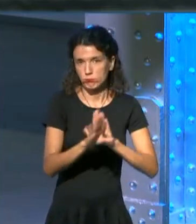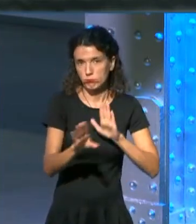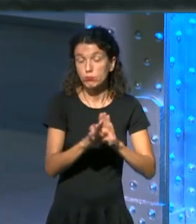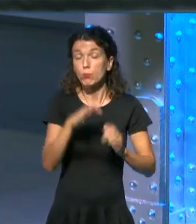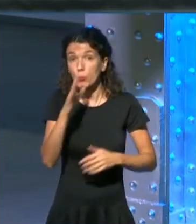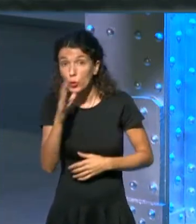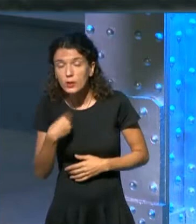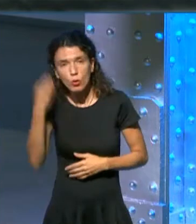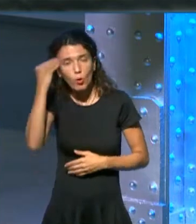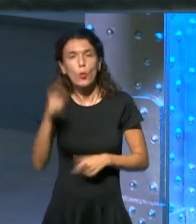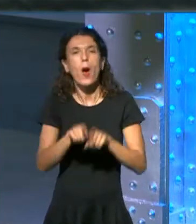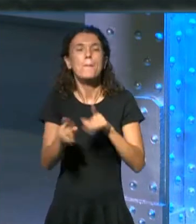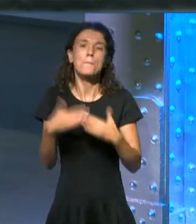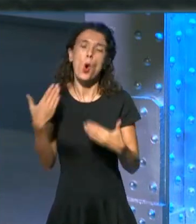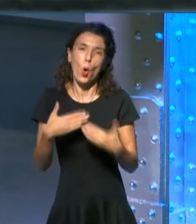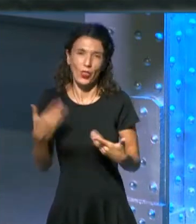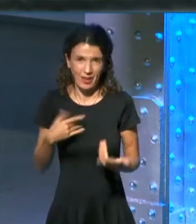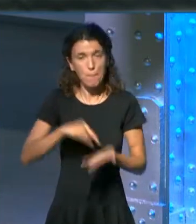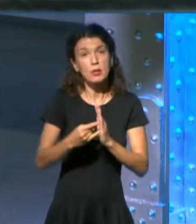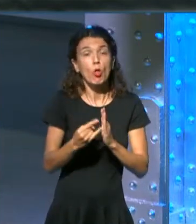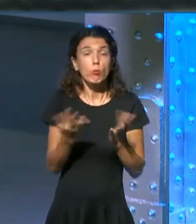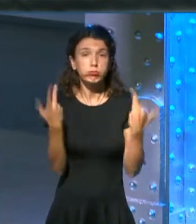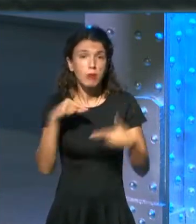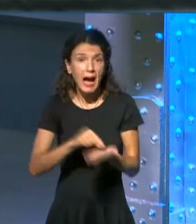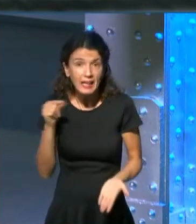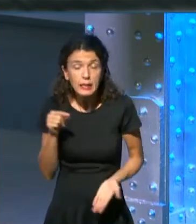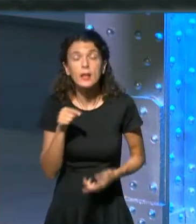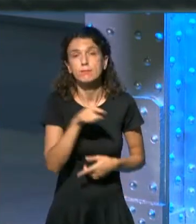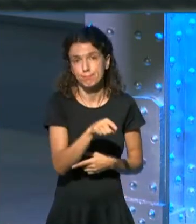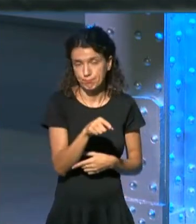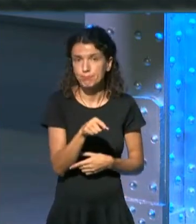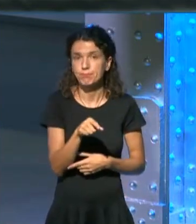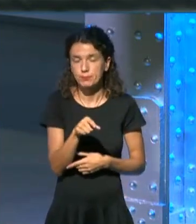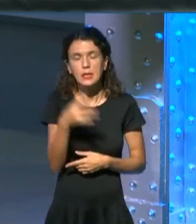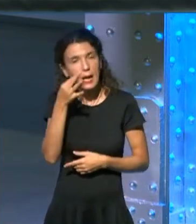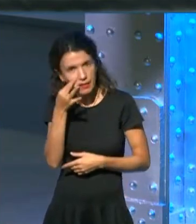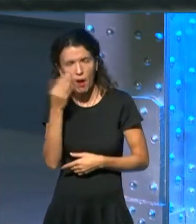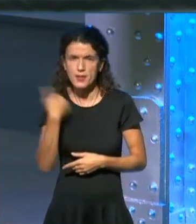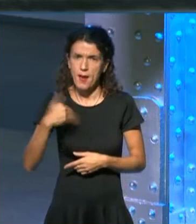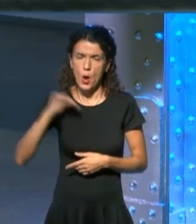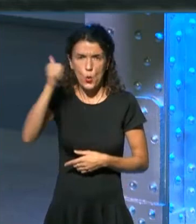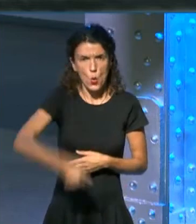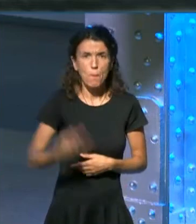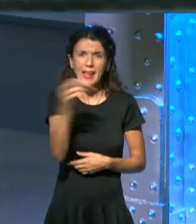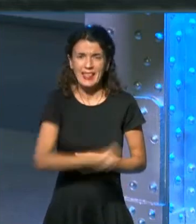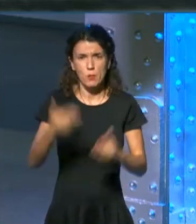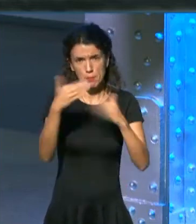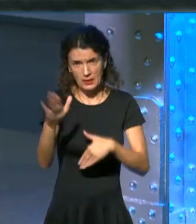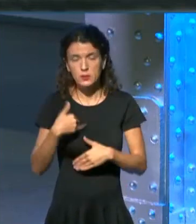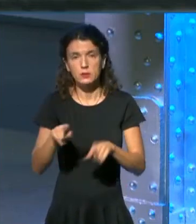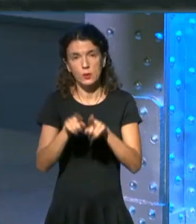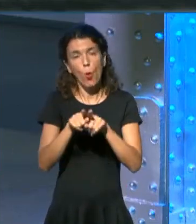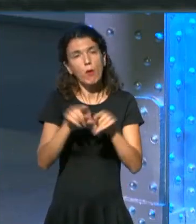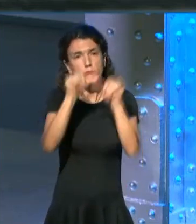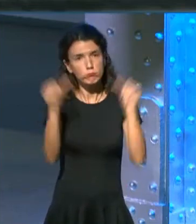eso, aunque parezca una moda, esto de los métodos ágiles, en realidad llevan más de 20 años